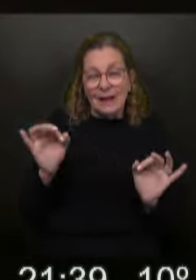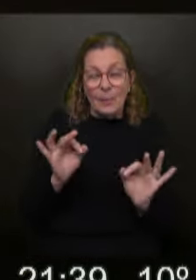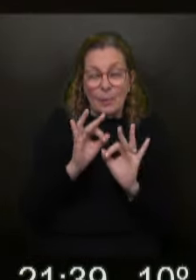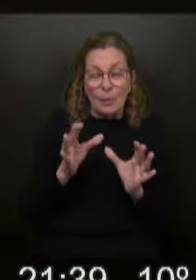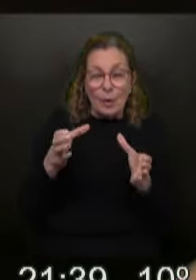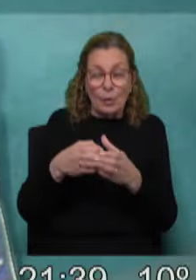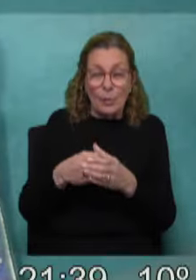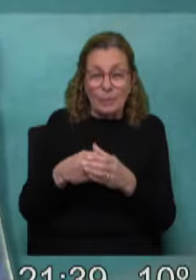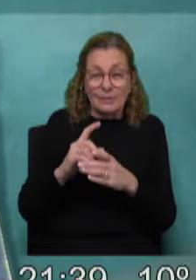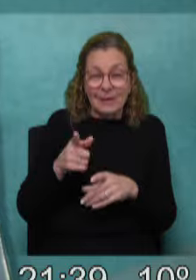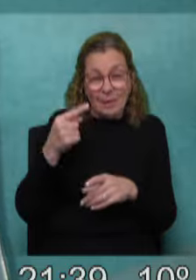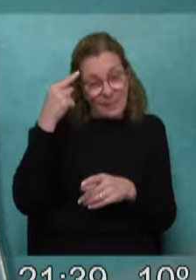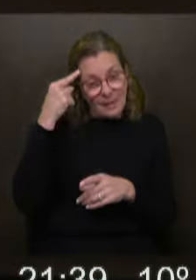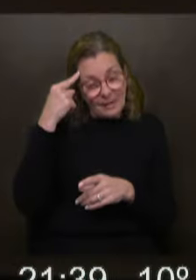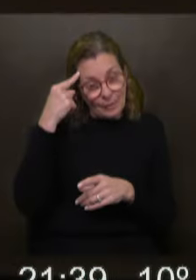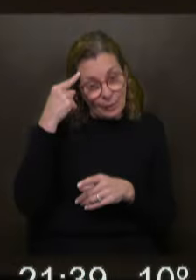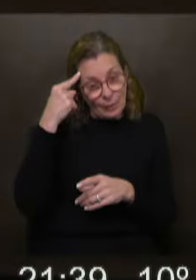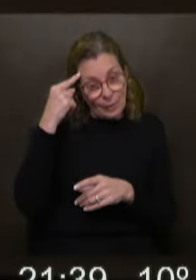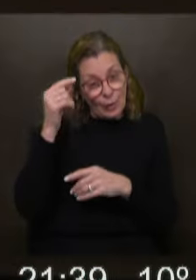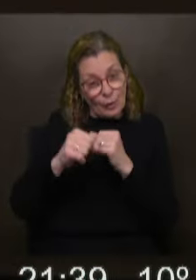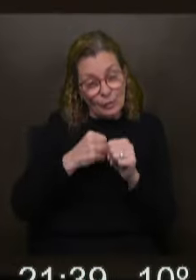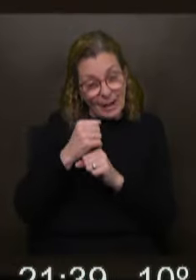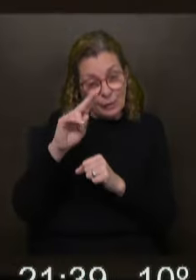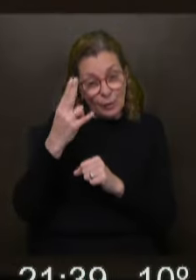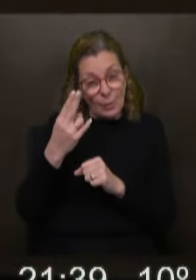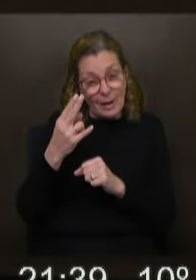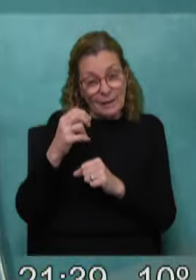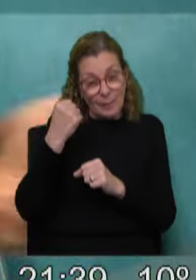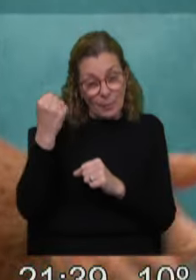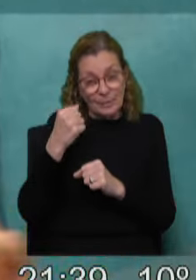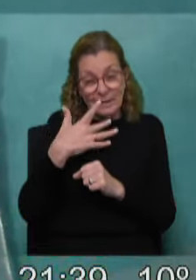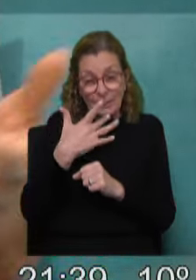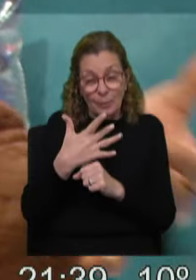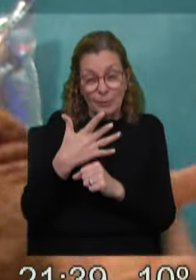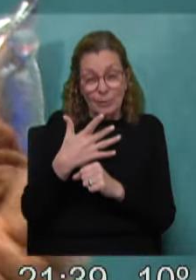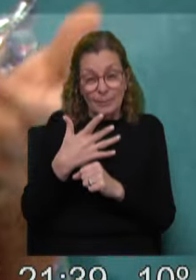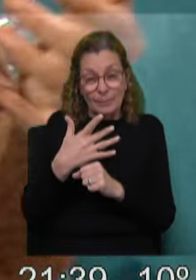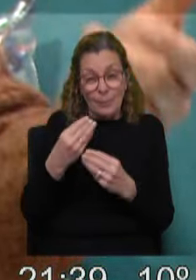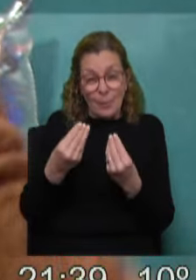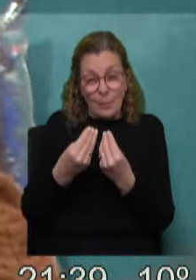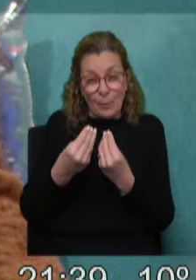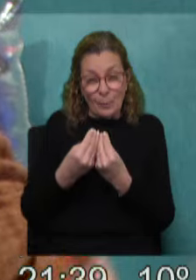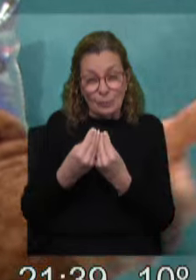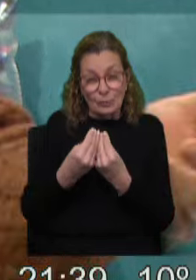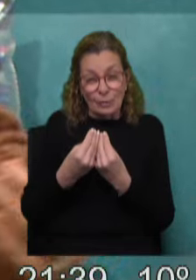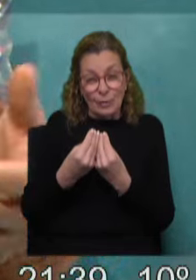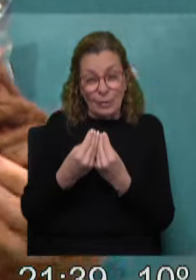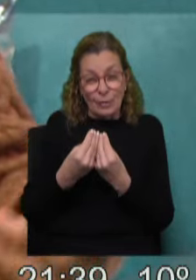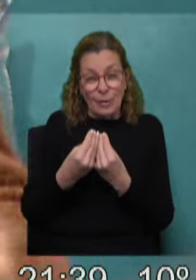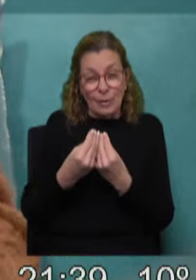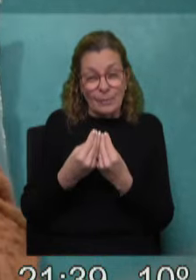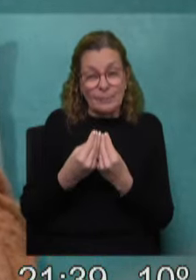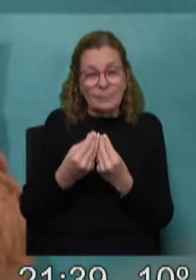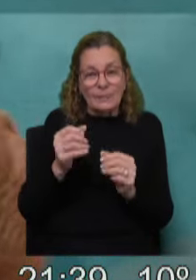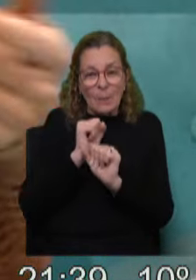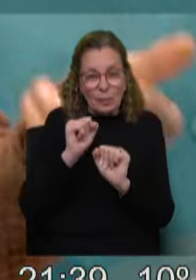Después también pienso, perdóname, sí, que con la edad Uruguay, que es muy heavy también, es divino porque tiene un caudal fermental